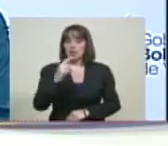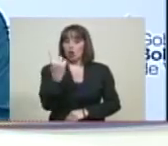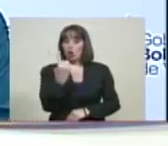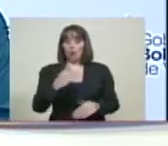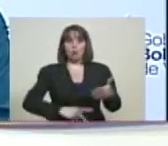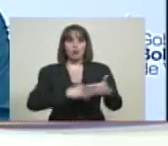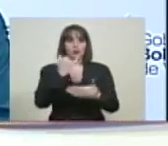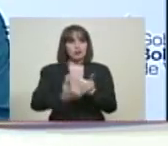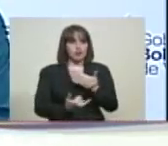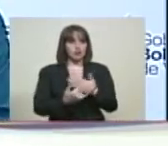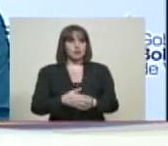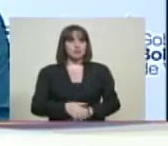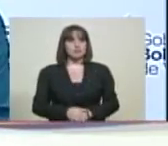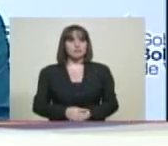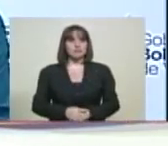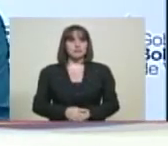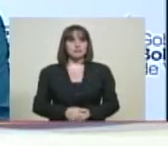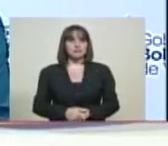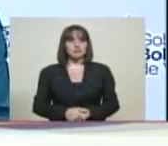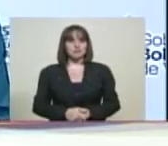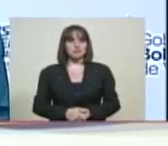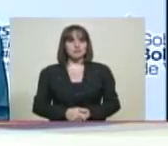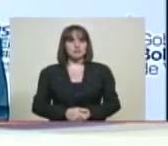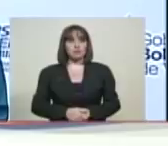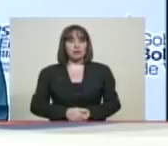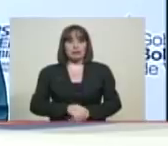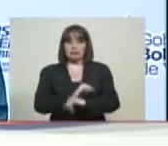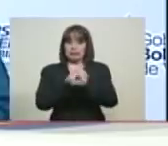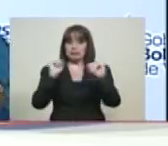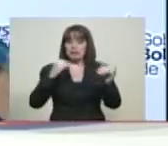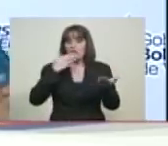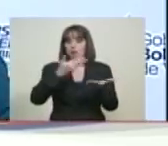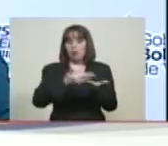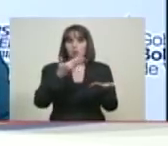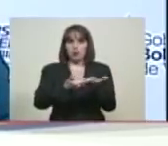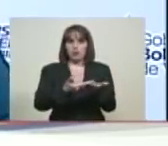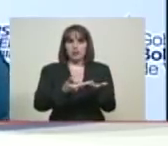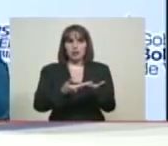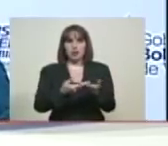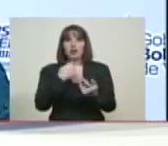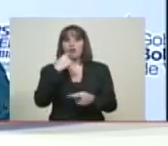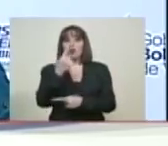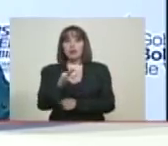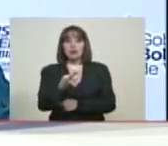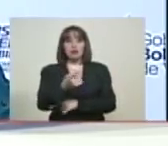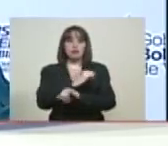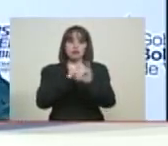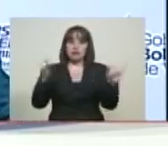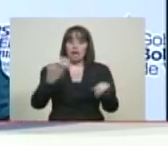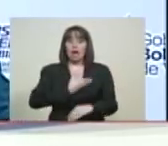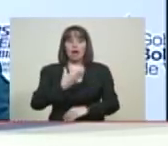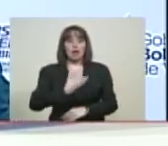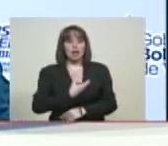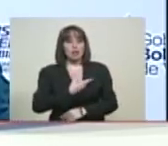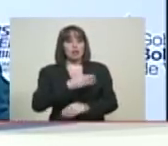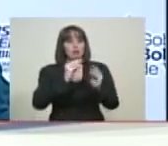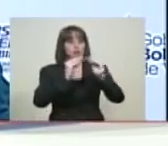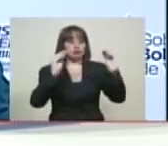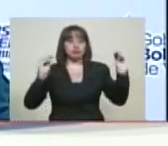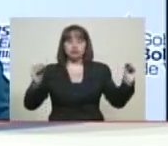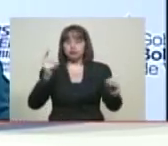sustentado solo basta una propuesta y yo les digo alcaldes alcaldesas se lo pueden decir a sus